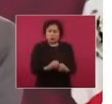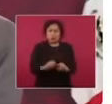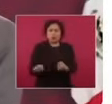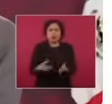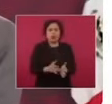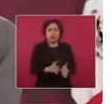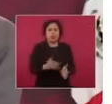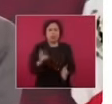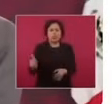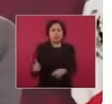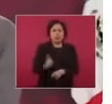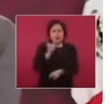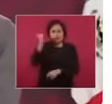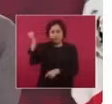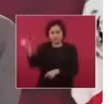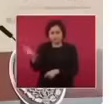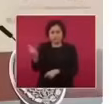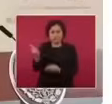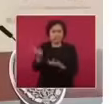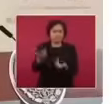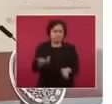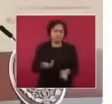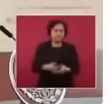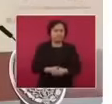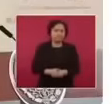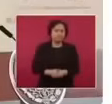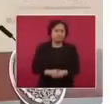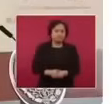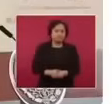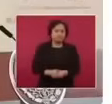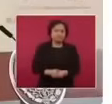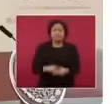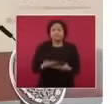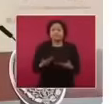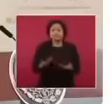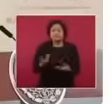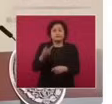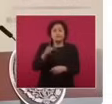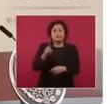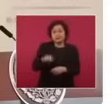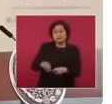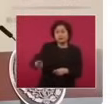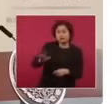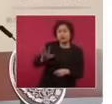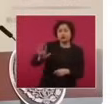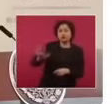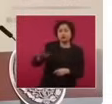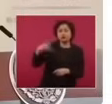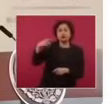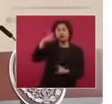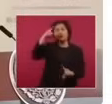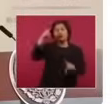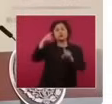humano, con el dolor de la gente, pero sus propósitos son otros.